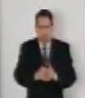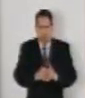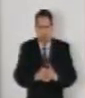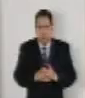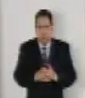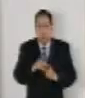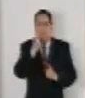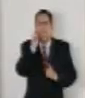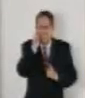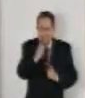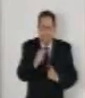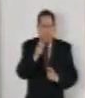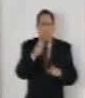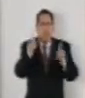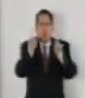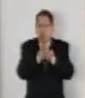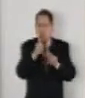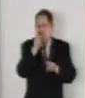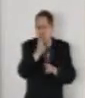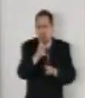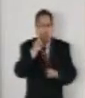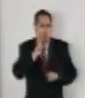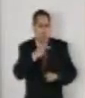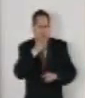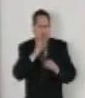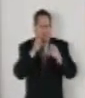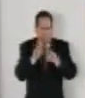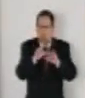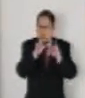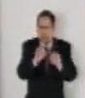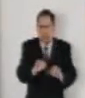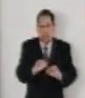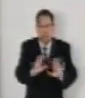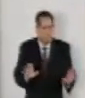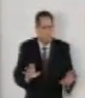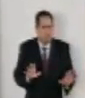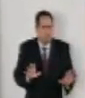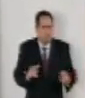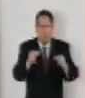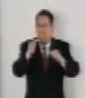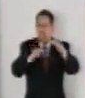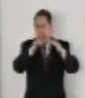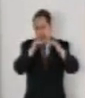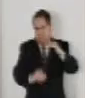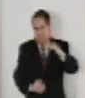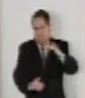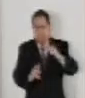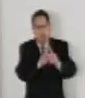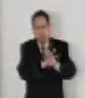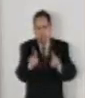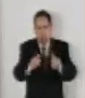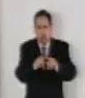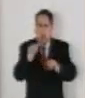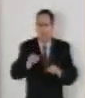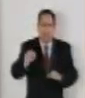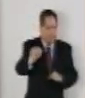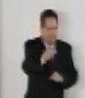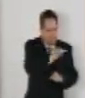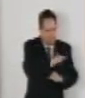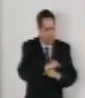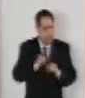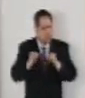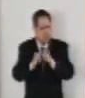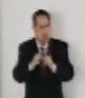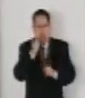eso es. La democracia paritaria tiene que ver con todos los niveles de gobierno, en todos los poderes, y